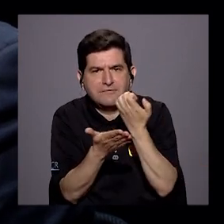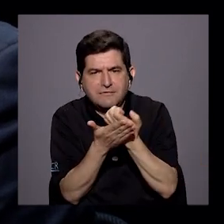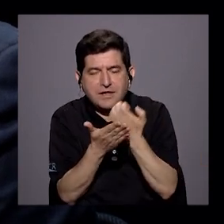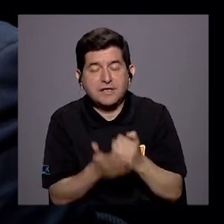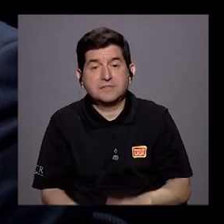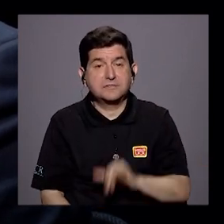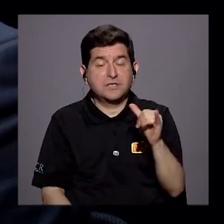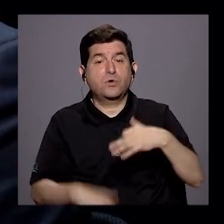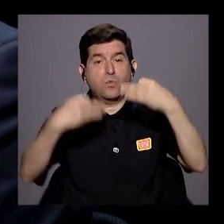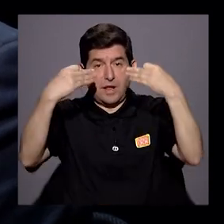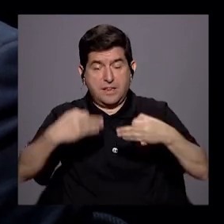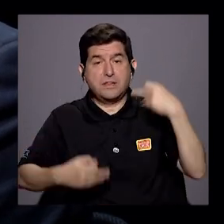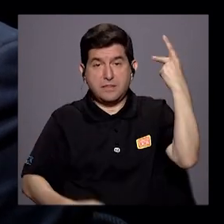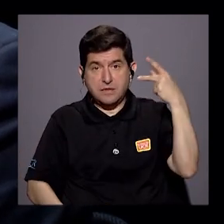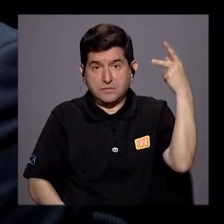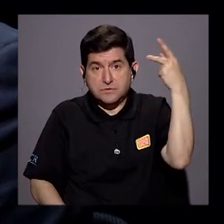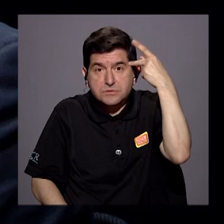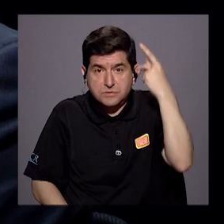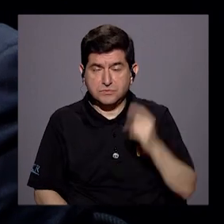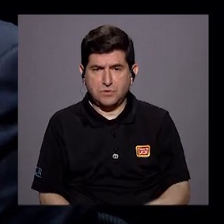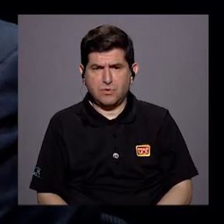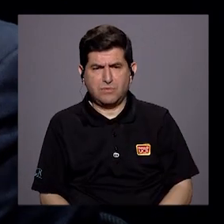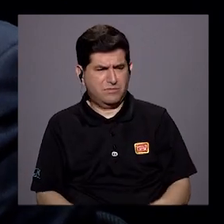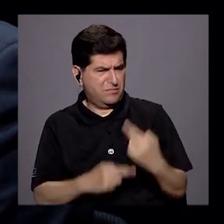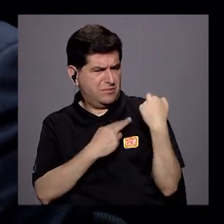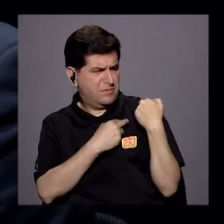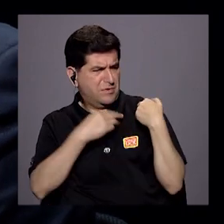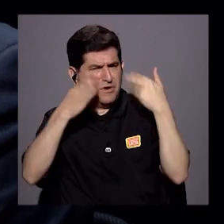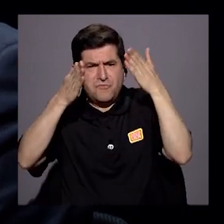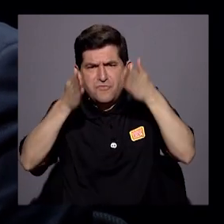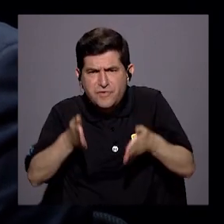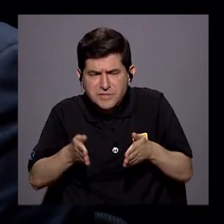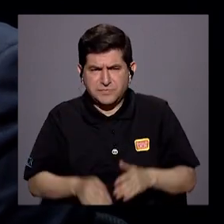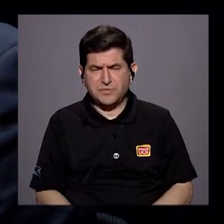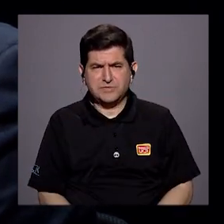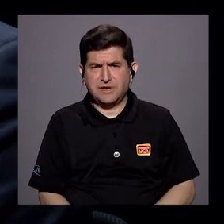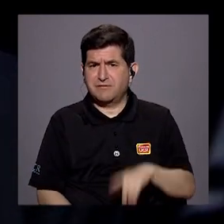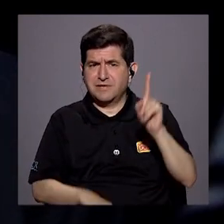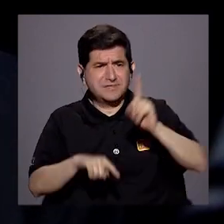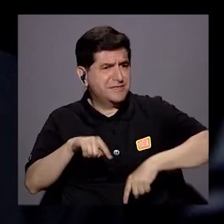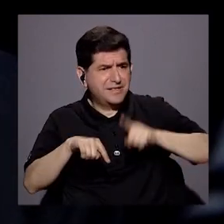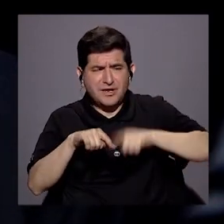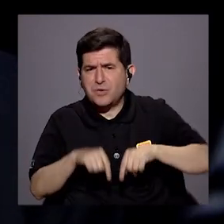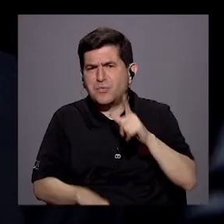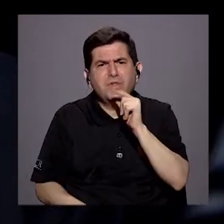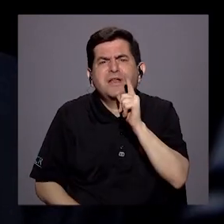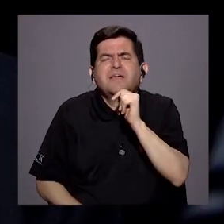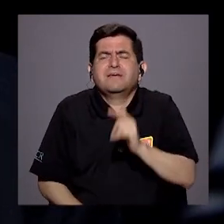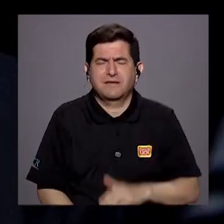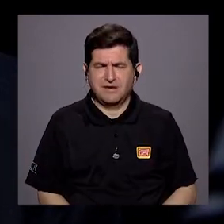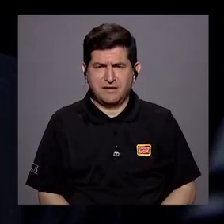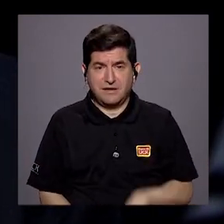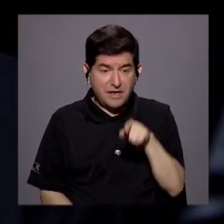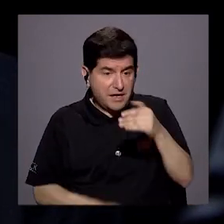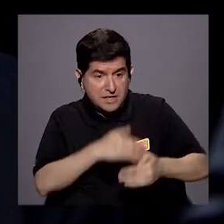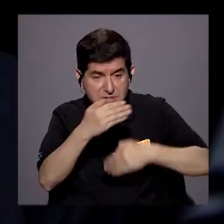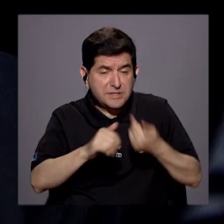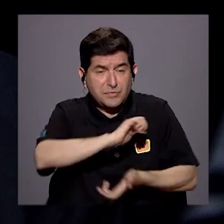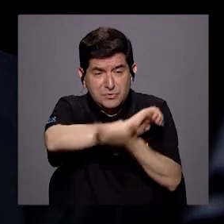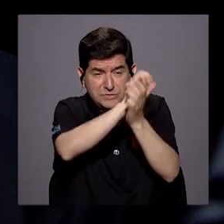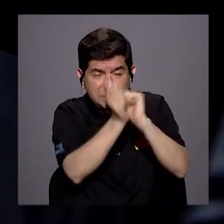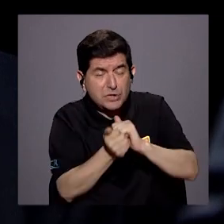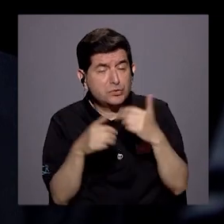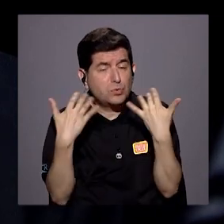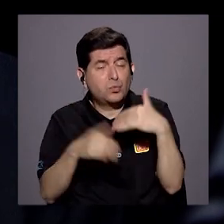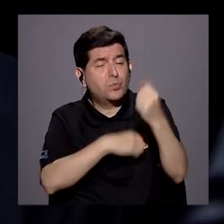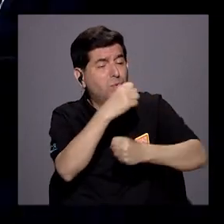es también una decisión política quienes son los responsables de que no lo logremos vea que este proceso de reforma